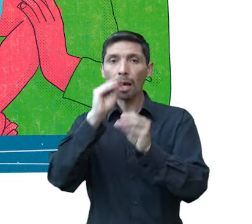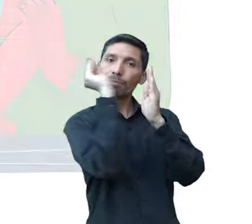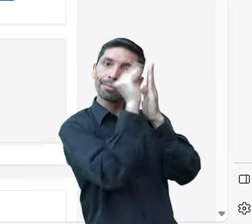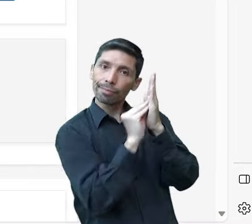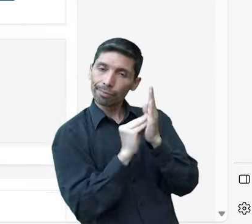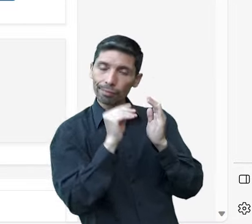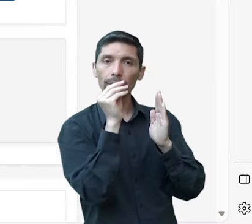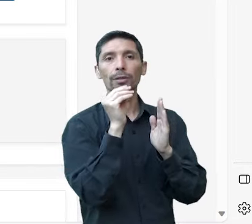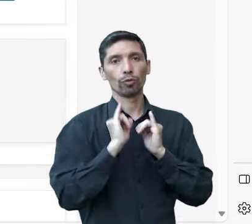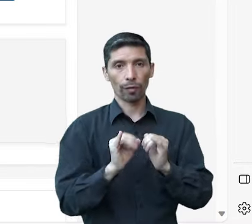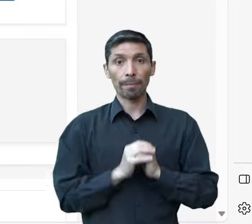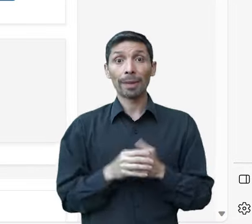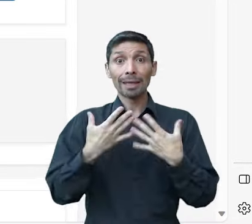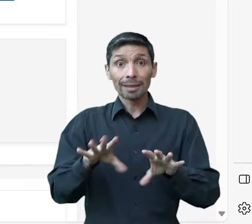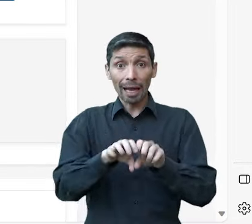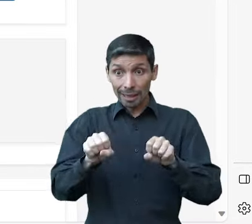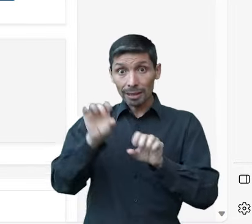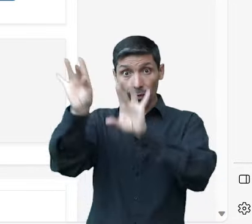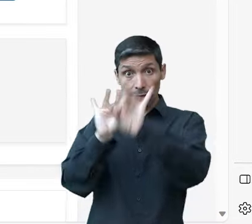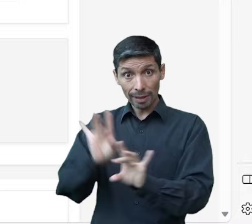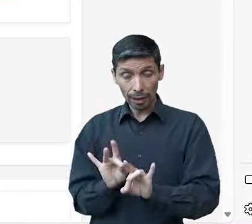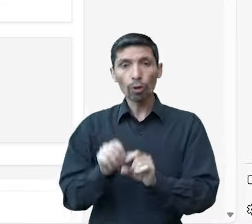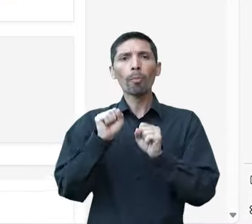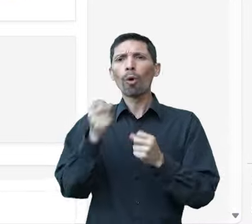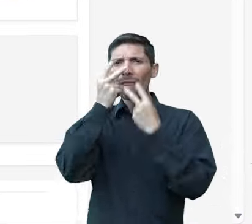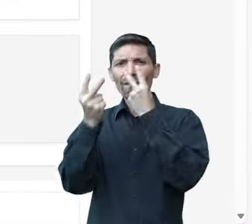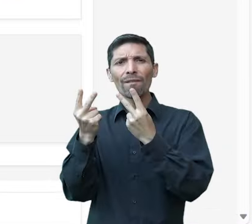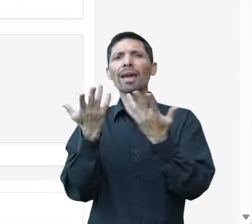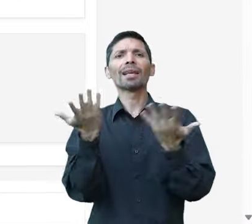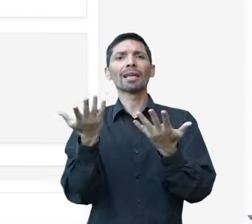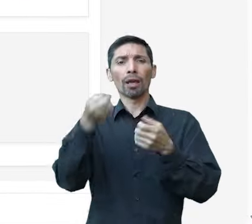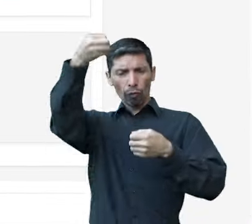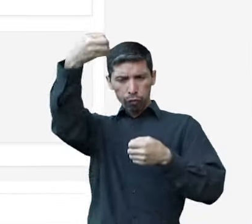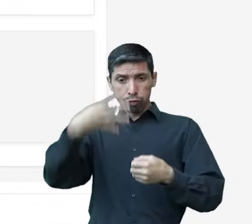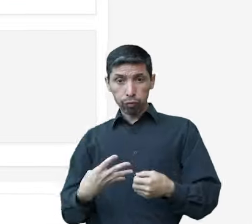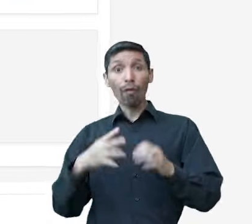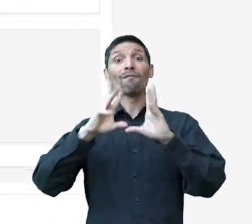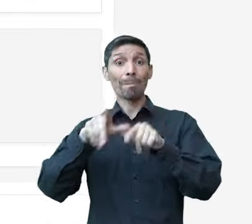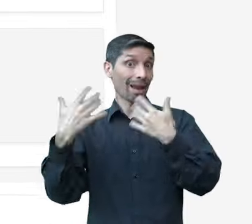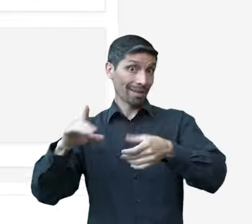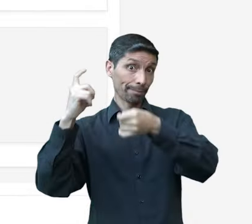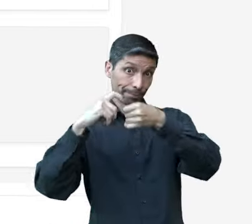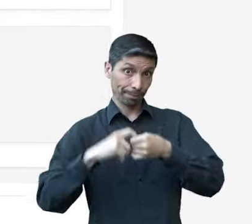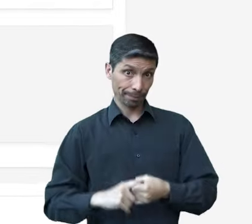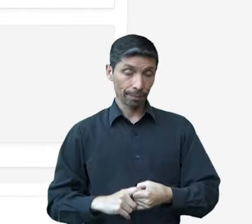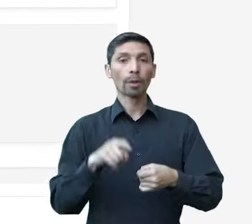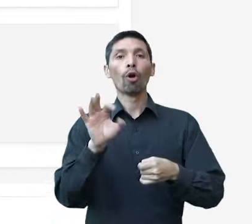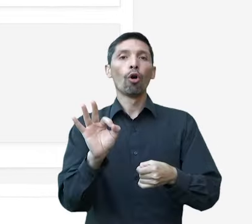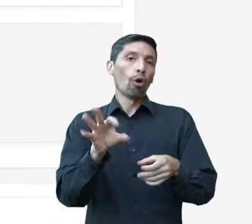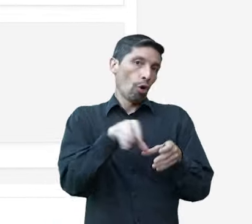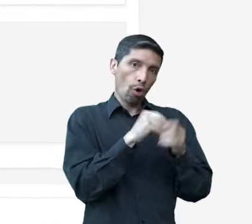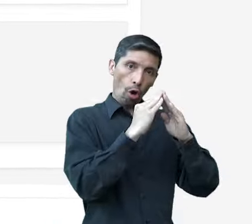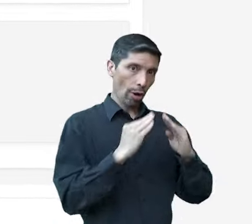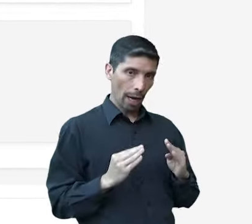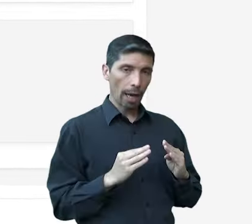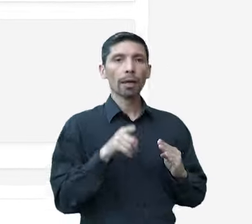integran tu hogar. Una vez seleccionadas a las personas integrantes de tu hogar, podrás visualizar en pantalla a todas las personas que